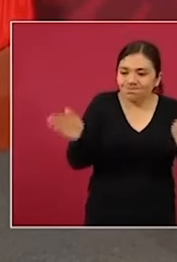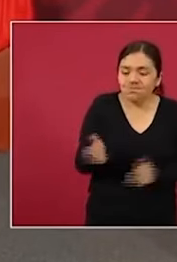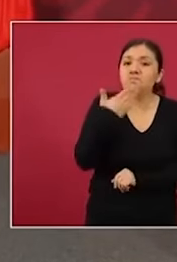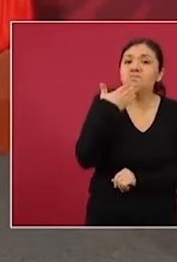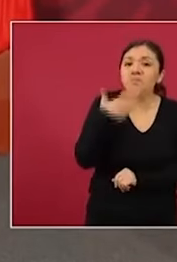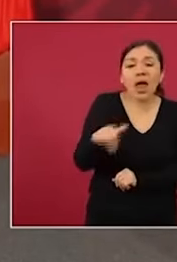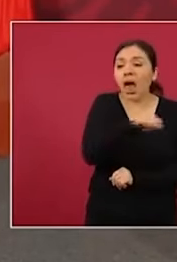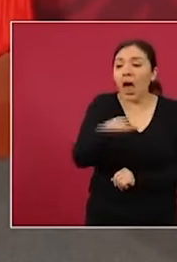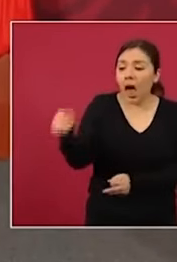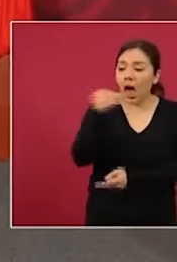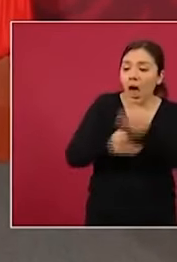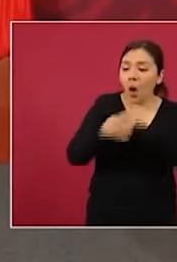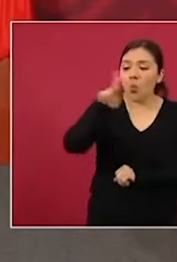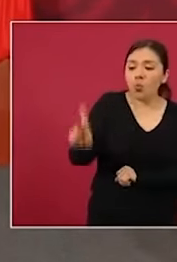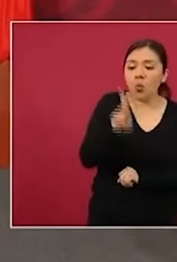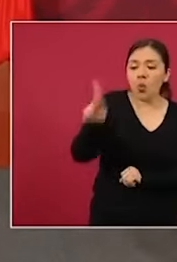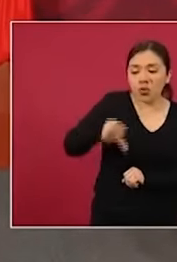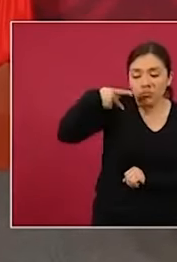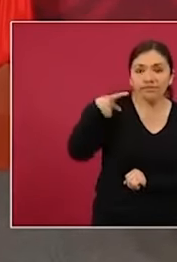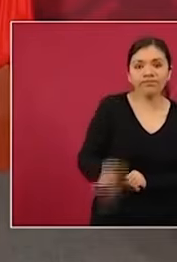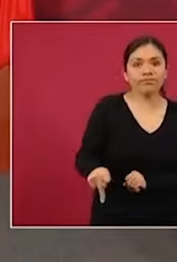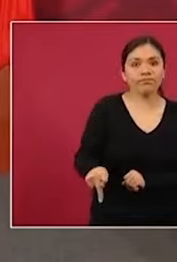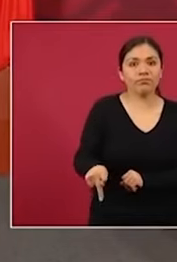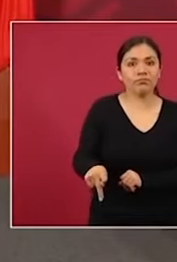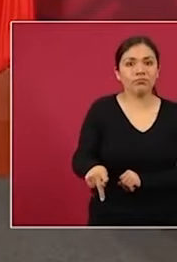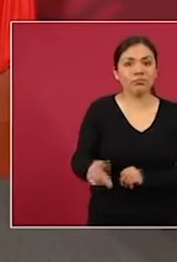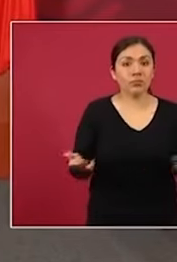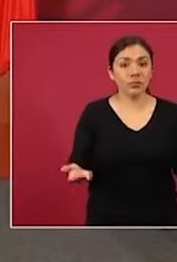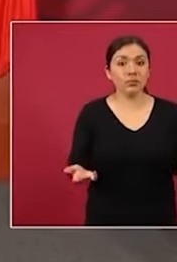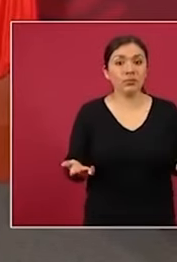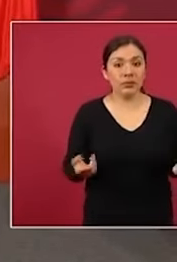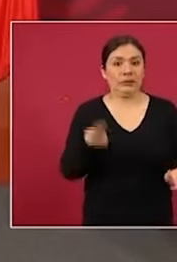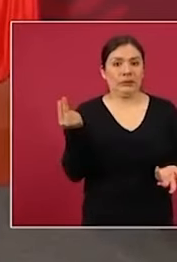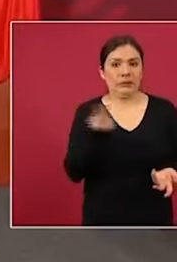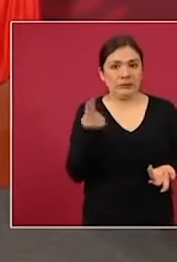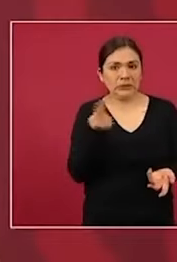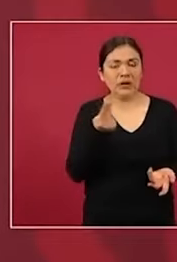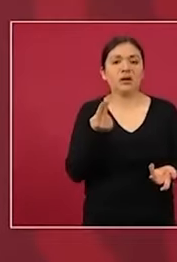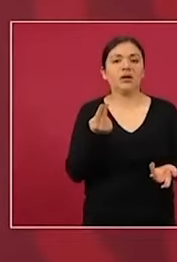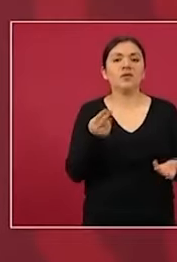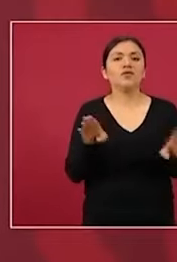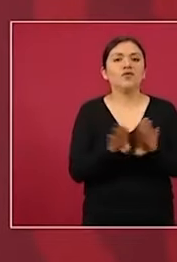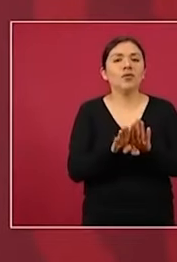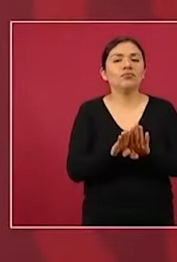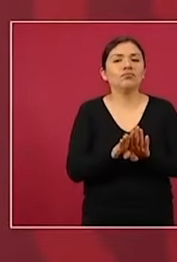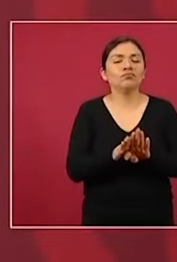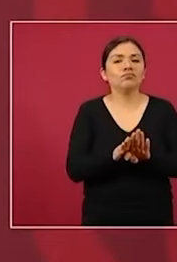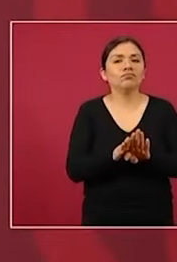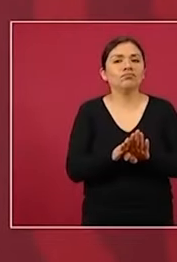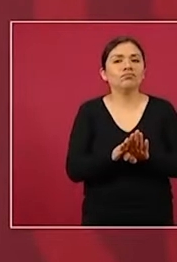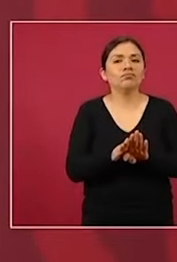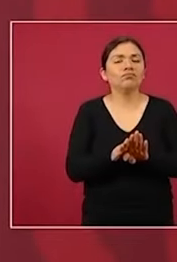levantar la liebre para que la gente, ahora sí, con libertad y con argumentos,